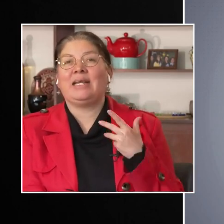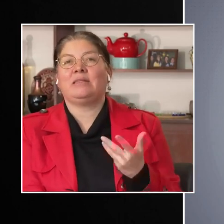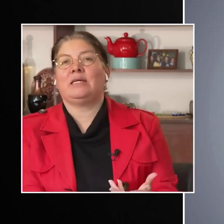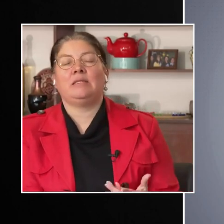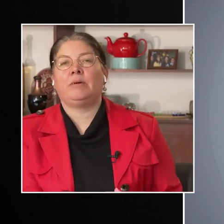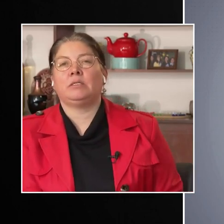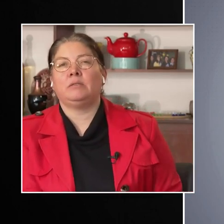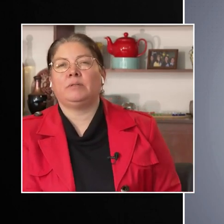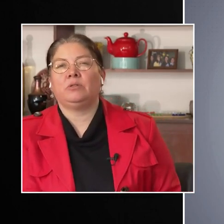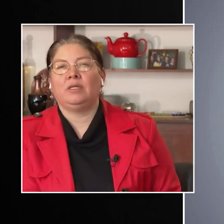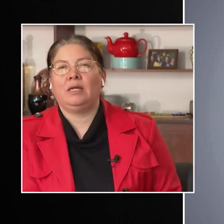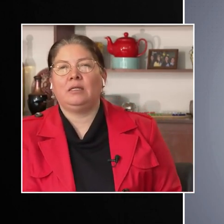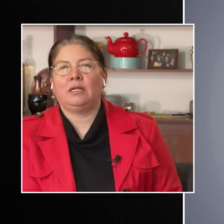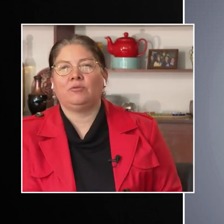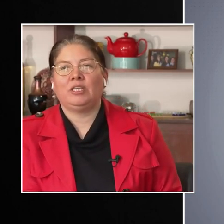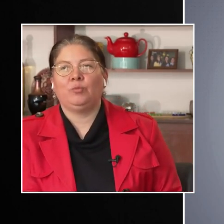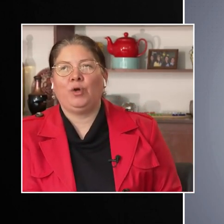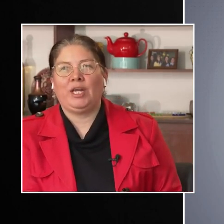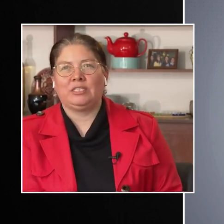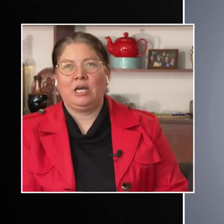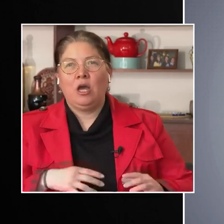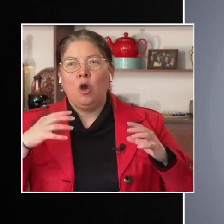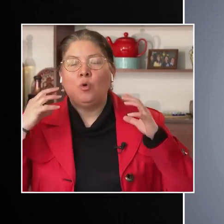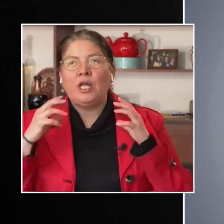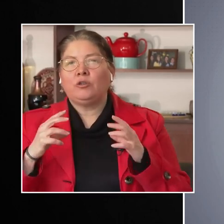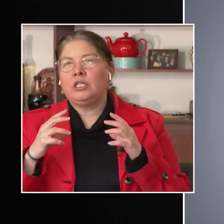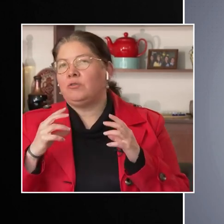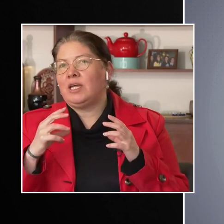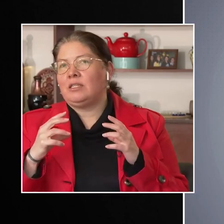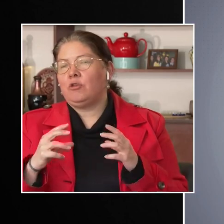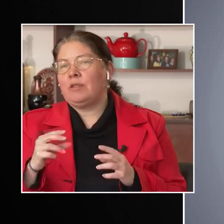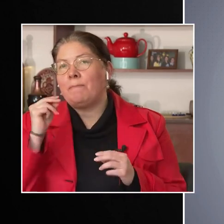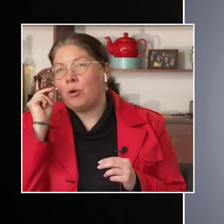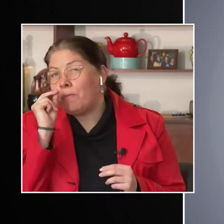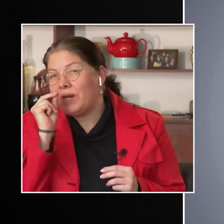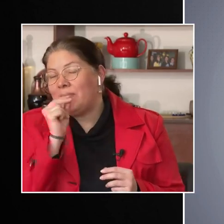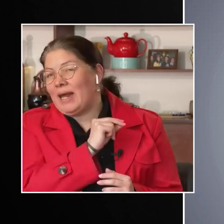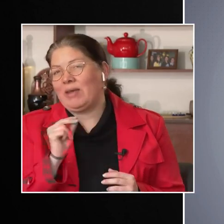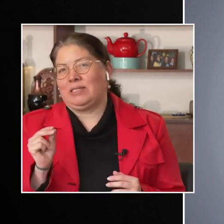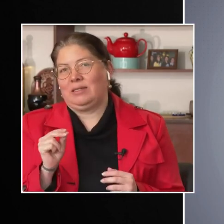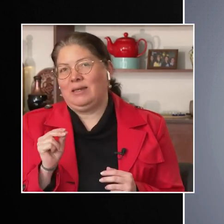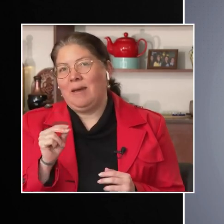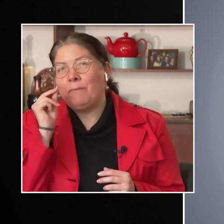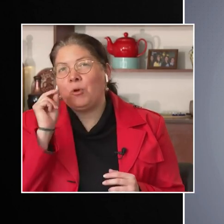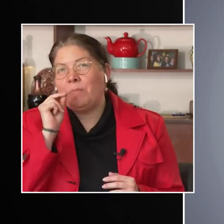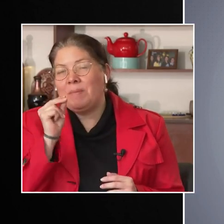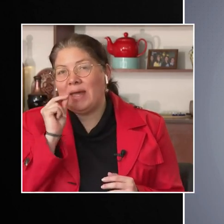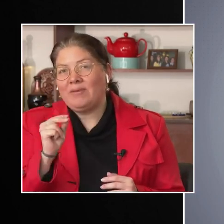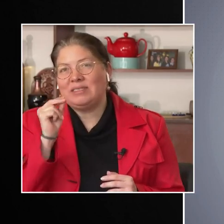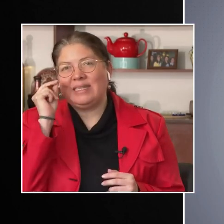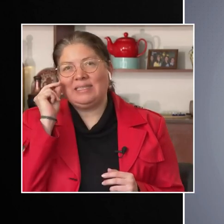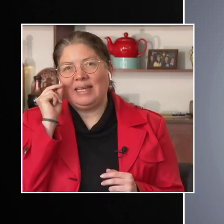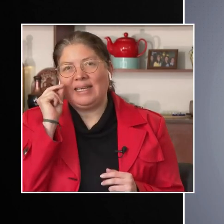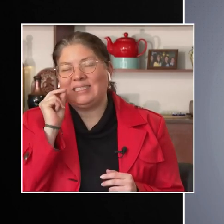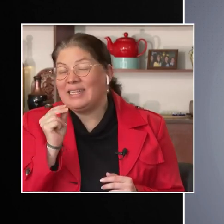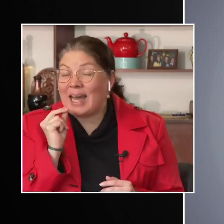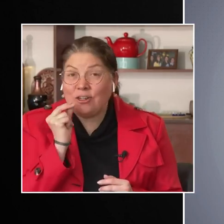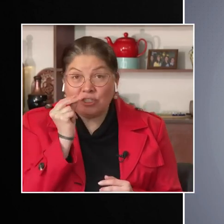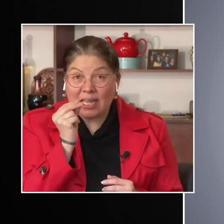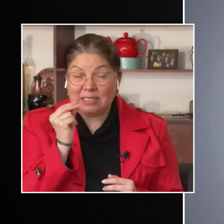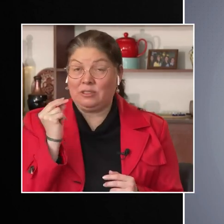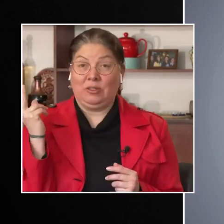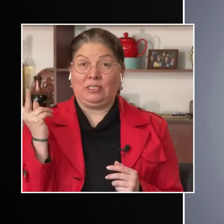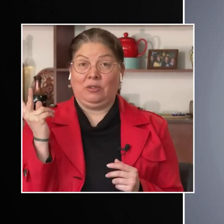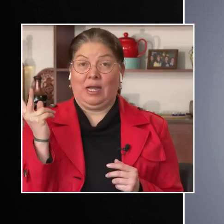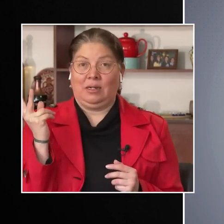brindar garantías de participación y de liderazgo a las mujeres. Una constituyente donde por primera vez en